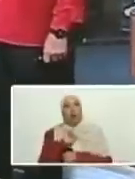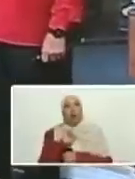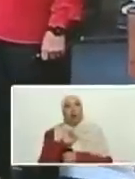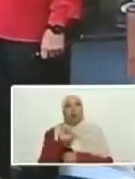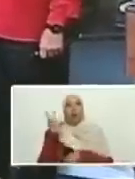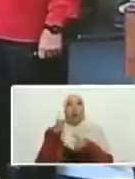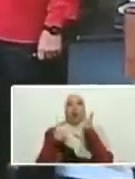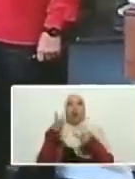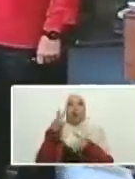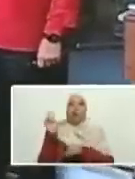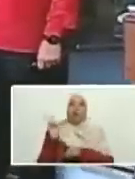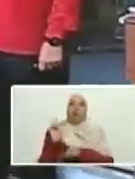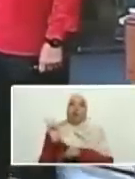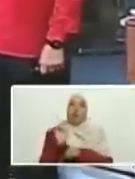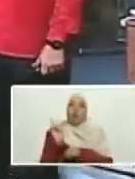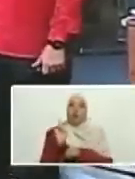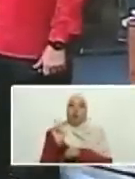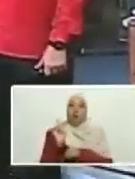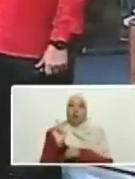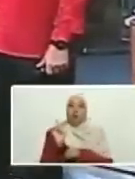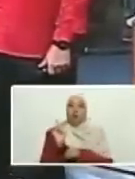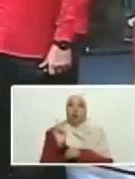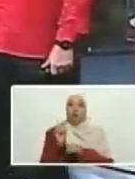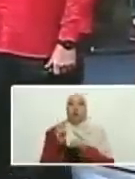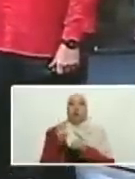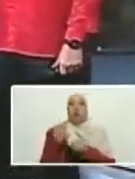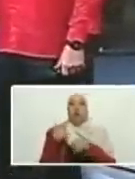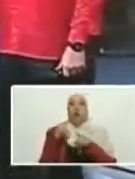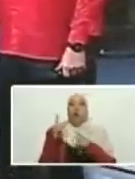Irán Venezuela, aquí están algunos